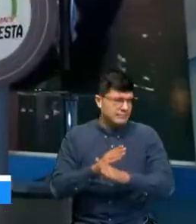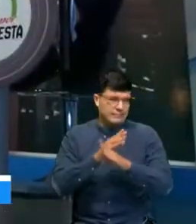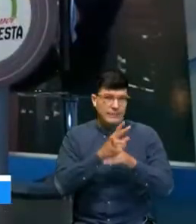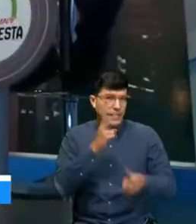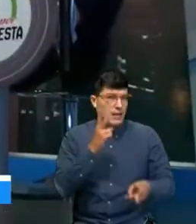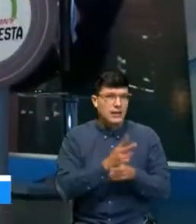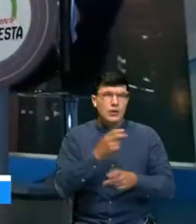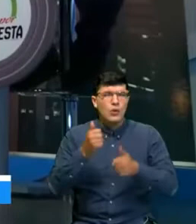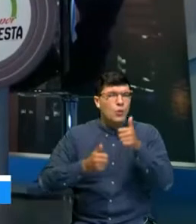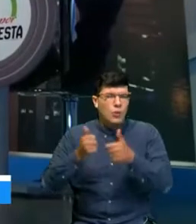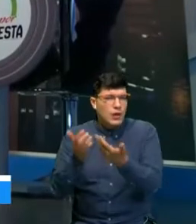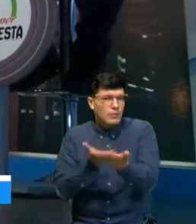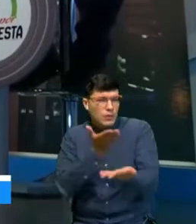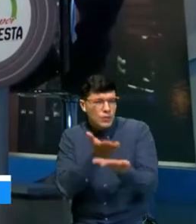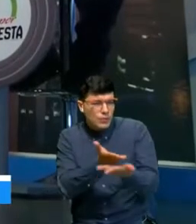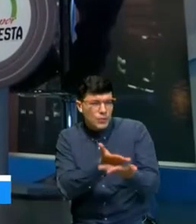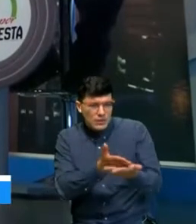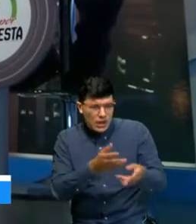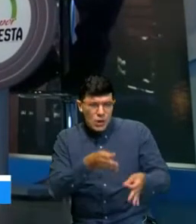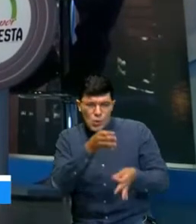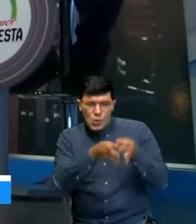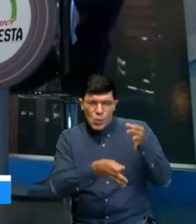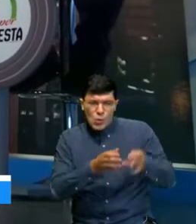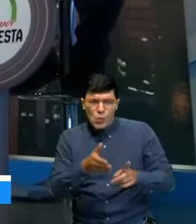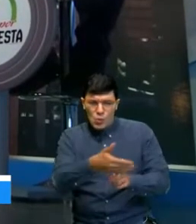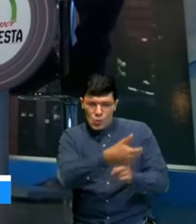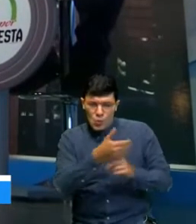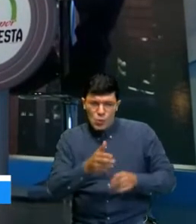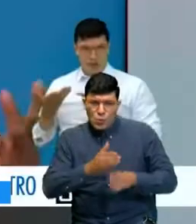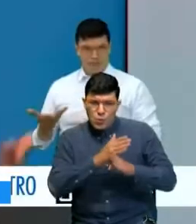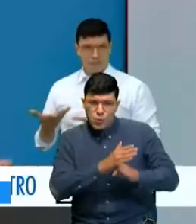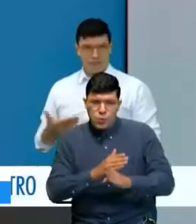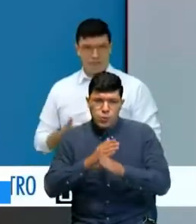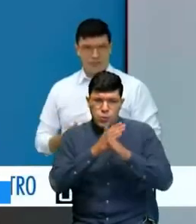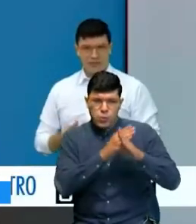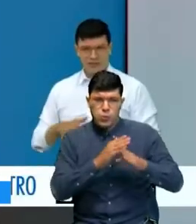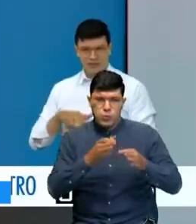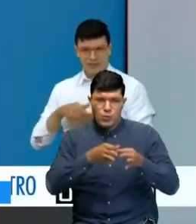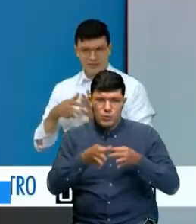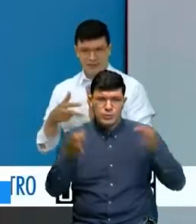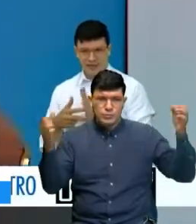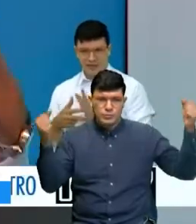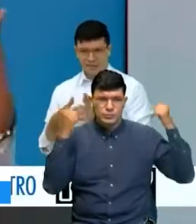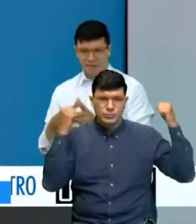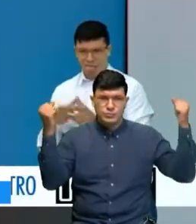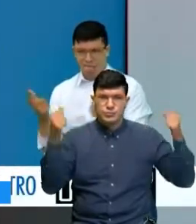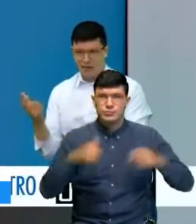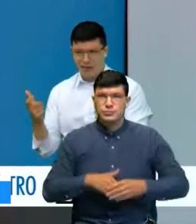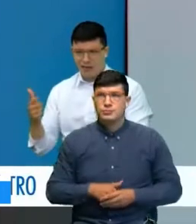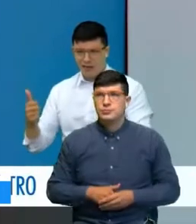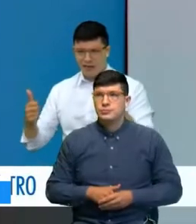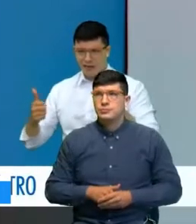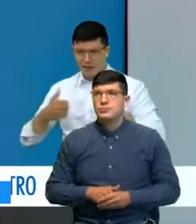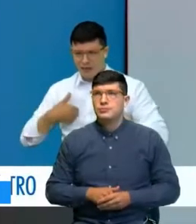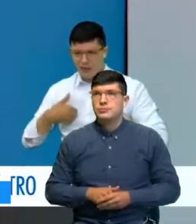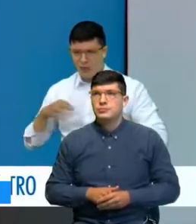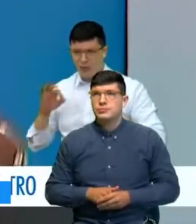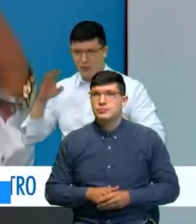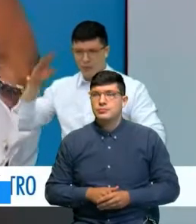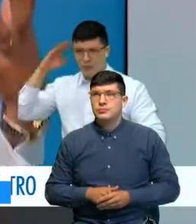propuestas para proteger a los piedecuestanos más que implementar el pie de fuerza traer cámaras al